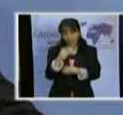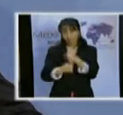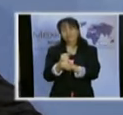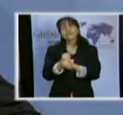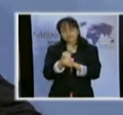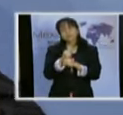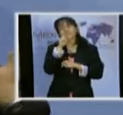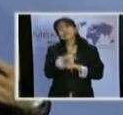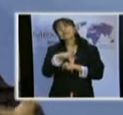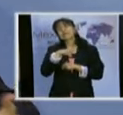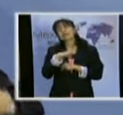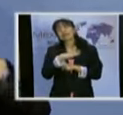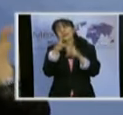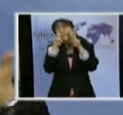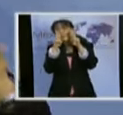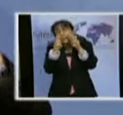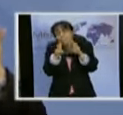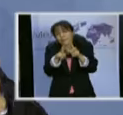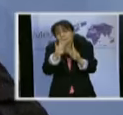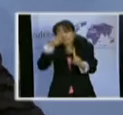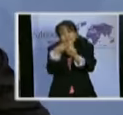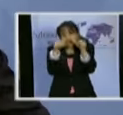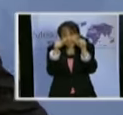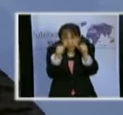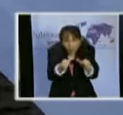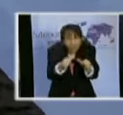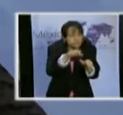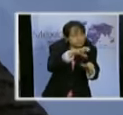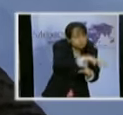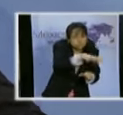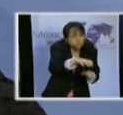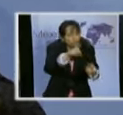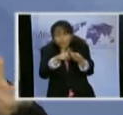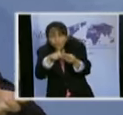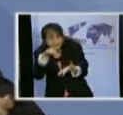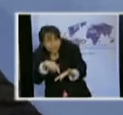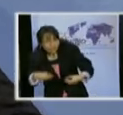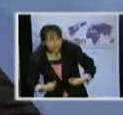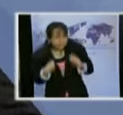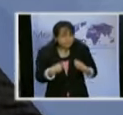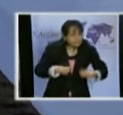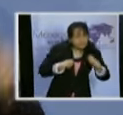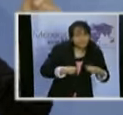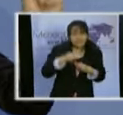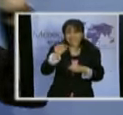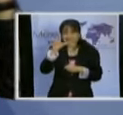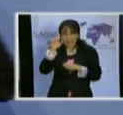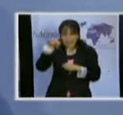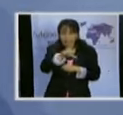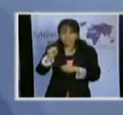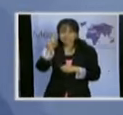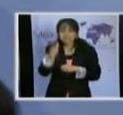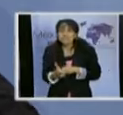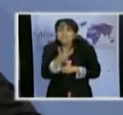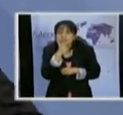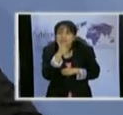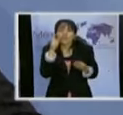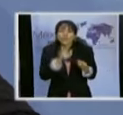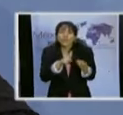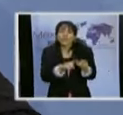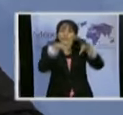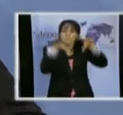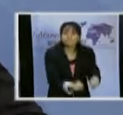los asentamientos llamados, otra vez, informales, irregulares o slums en inglés. Y decía, eliminar,